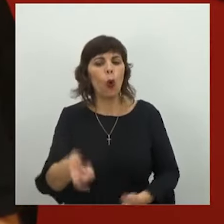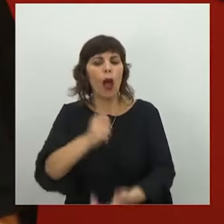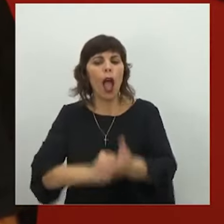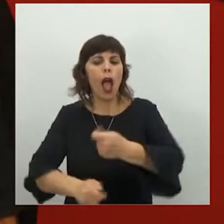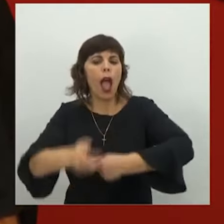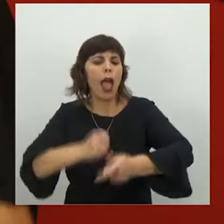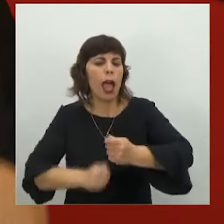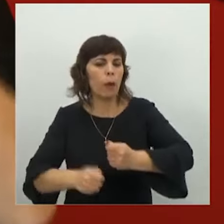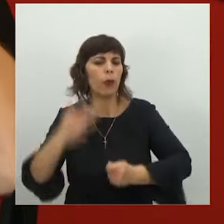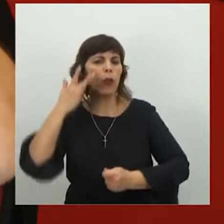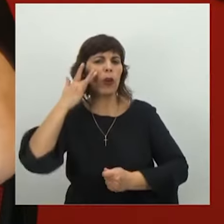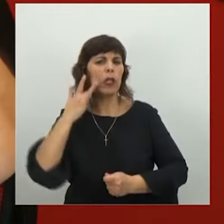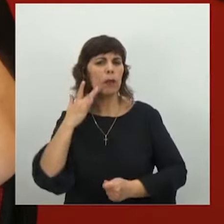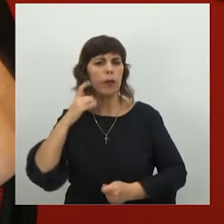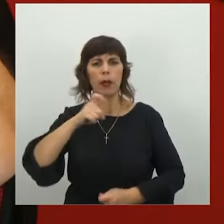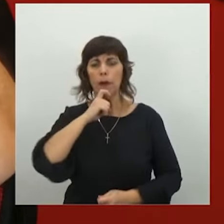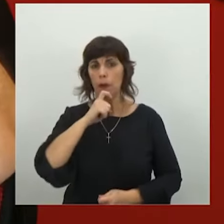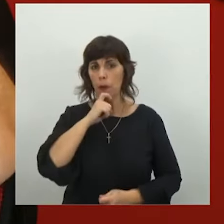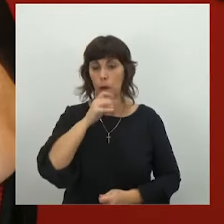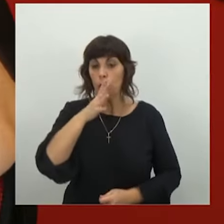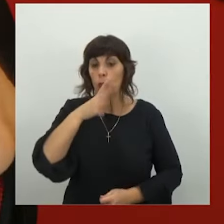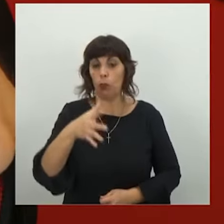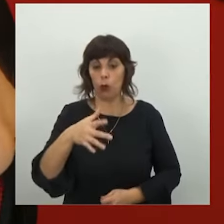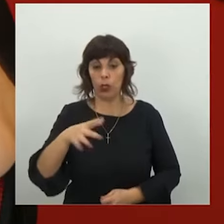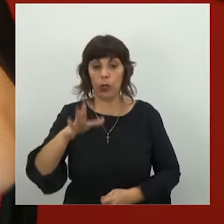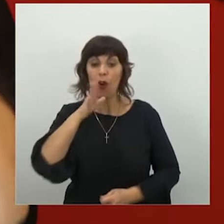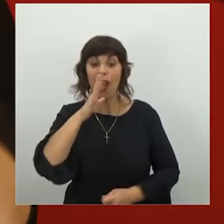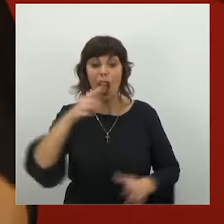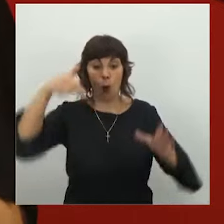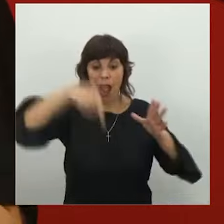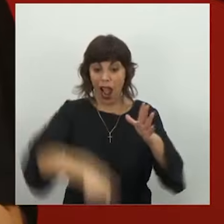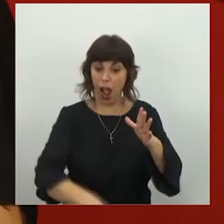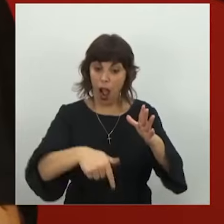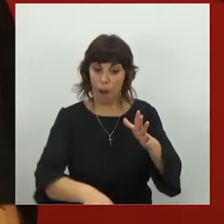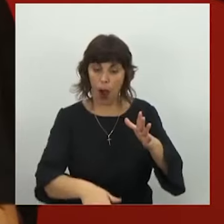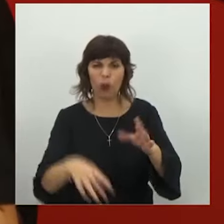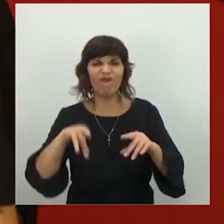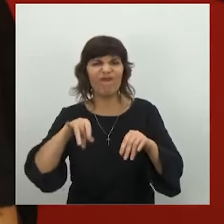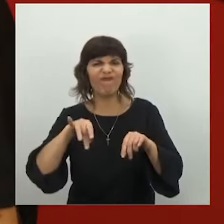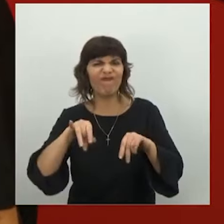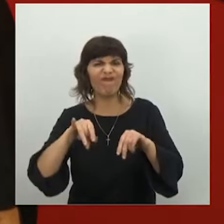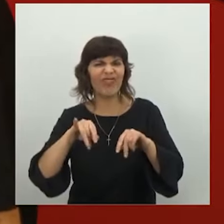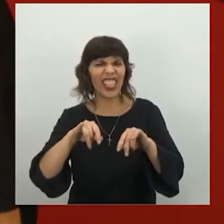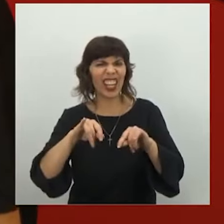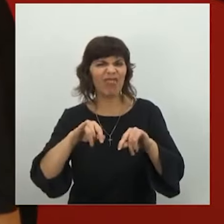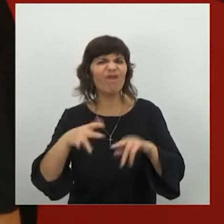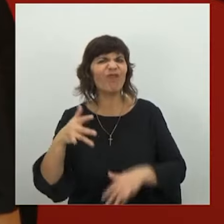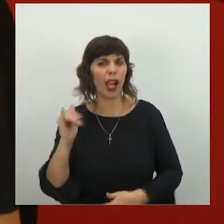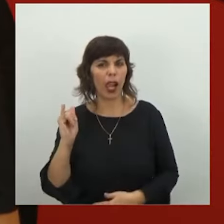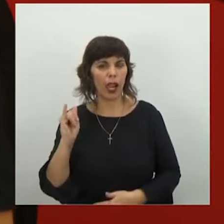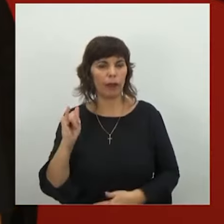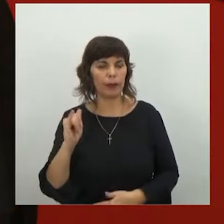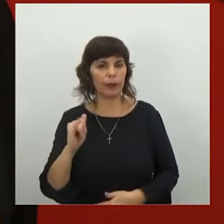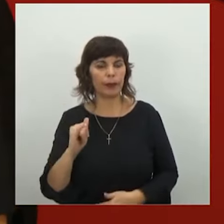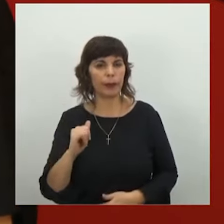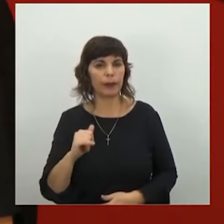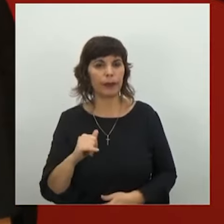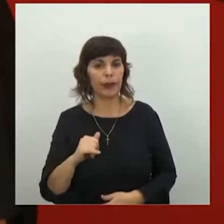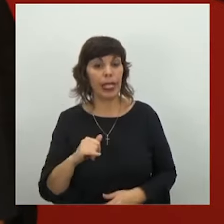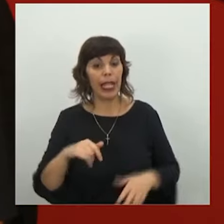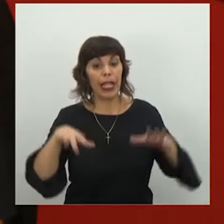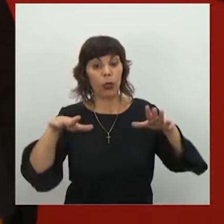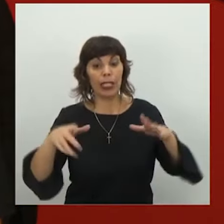que entra al pozo trae tierra. Y esa tierra, con el tiempo, baja para abajo. Entonces se